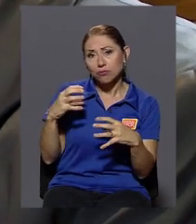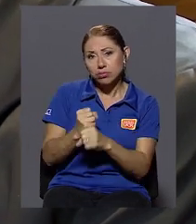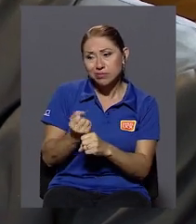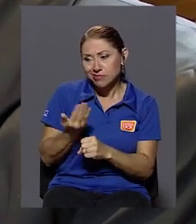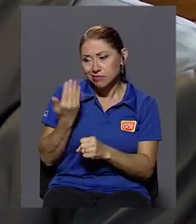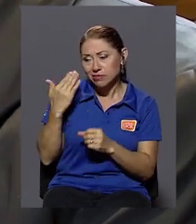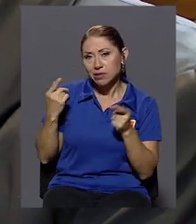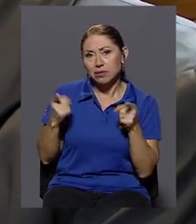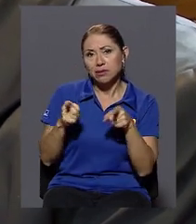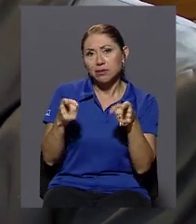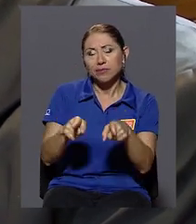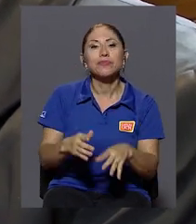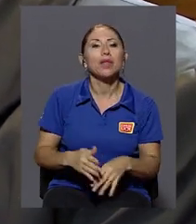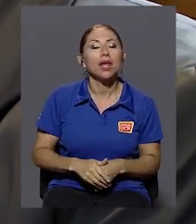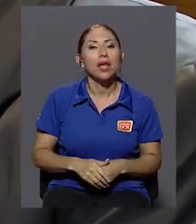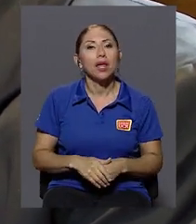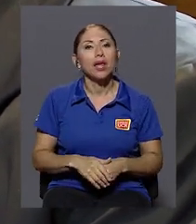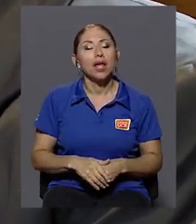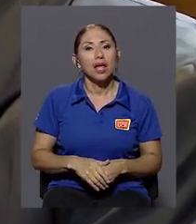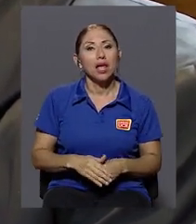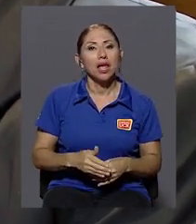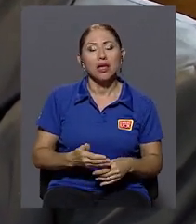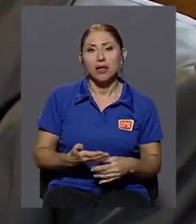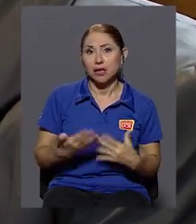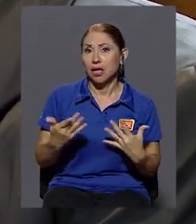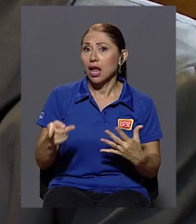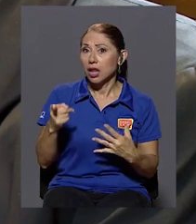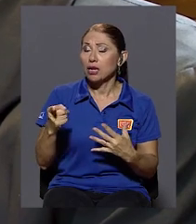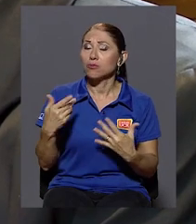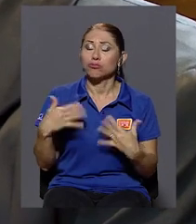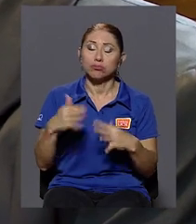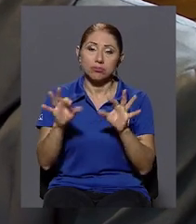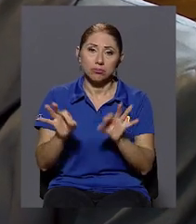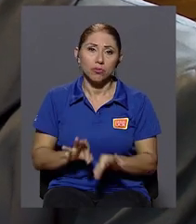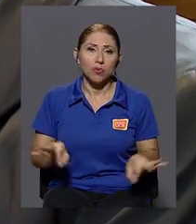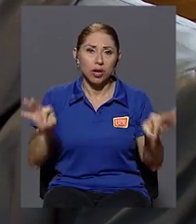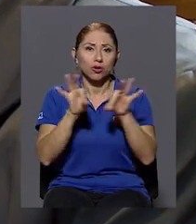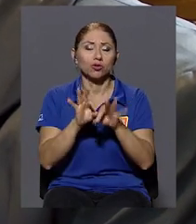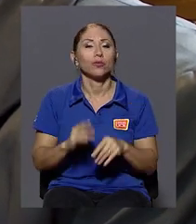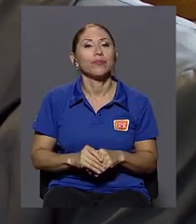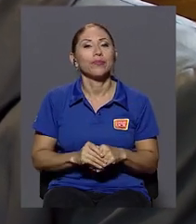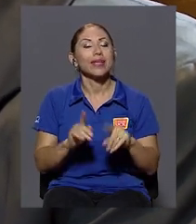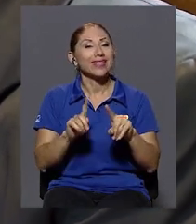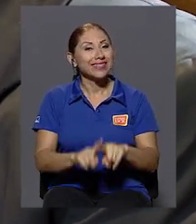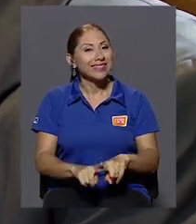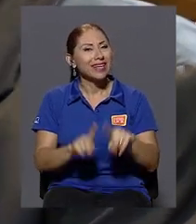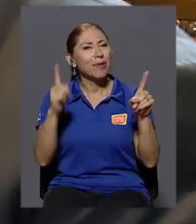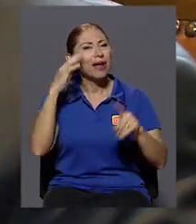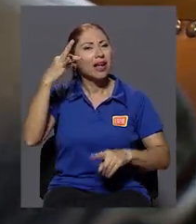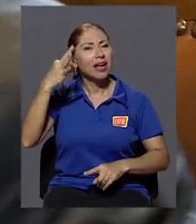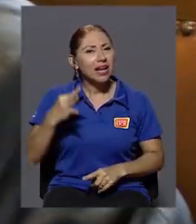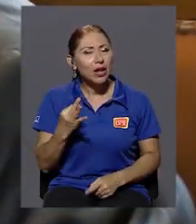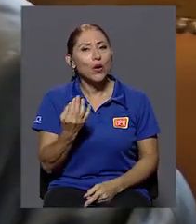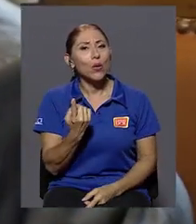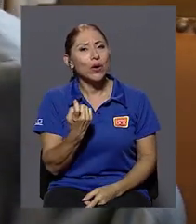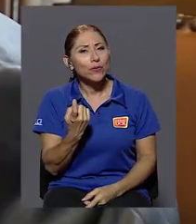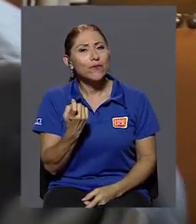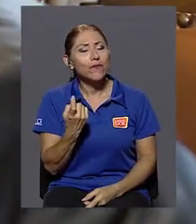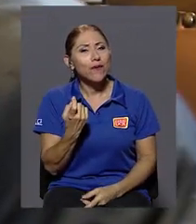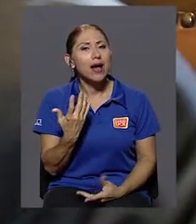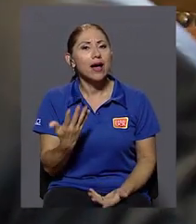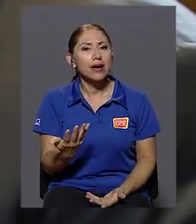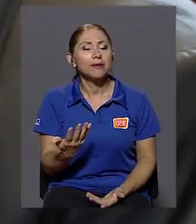recuento recientemente, hace unas horas, me parece muy, muy, muy valioso. Sin embargo, creo que nos